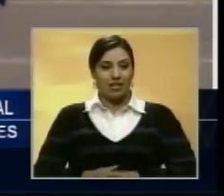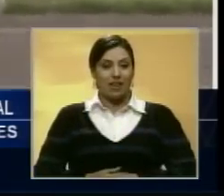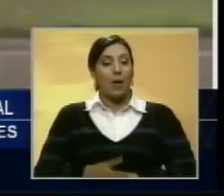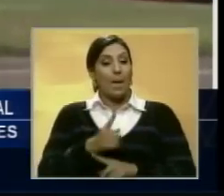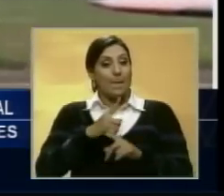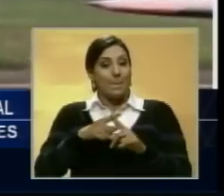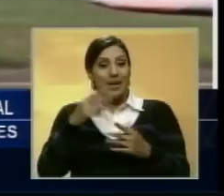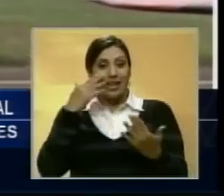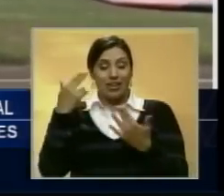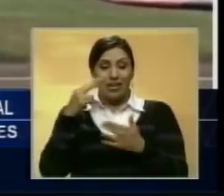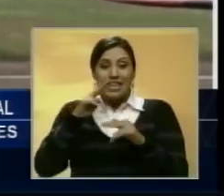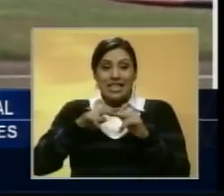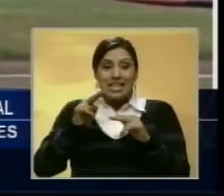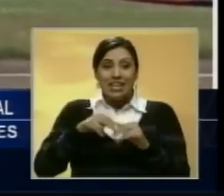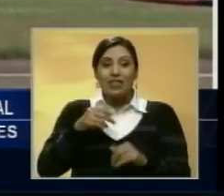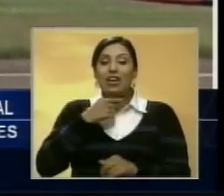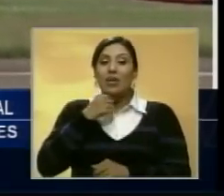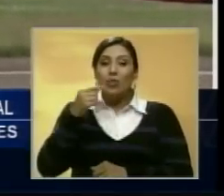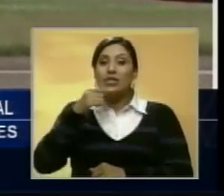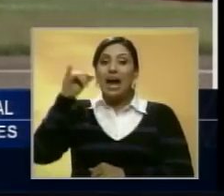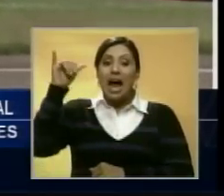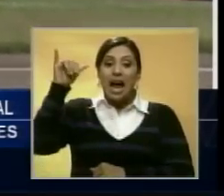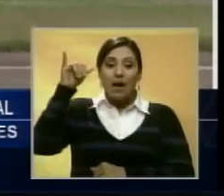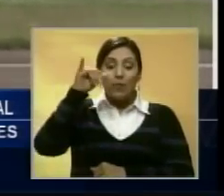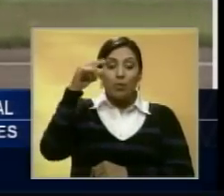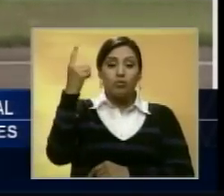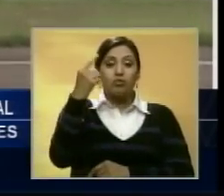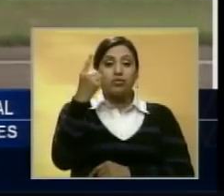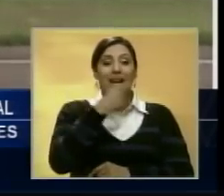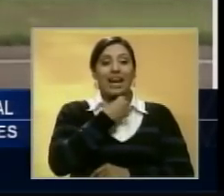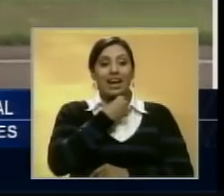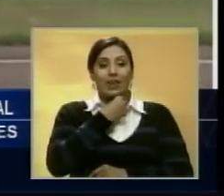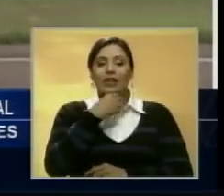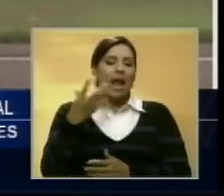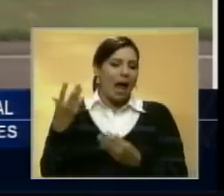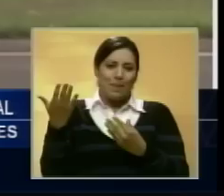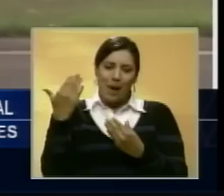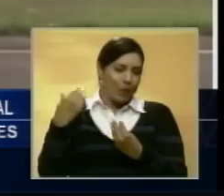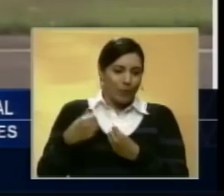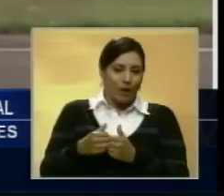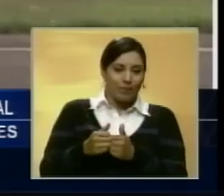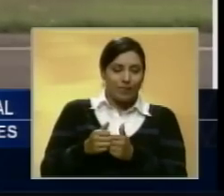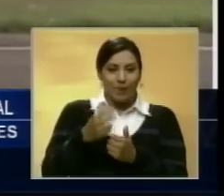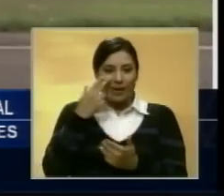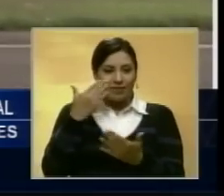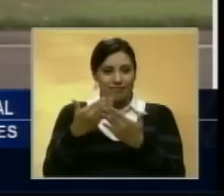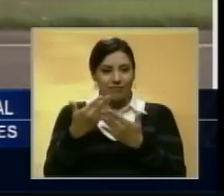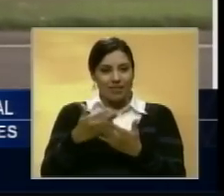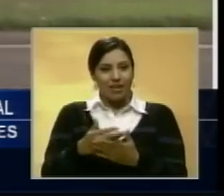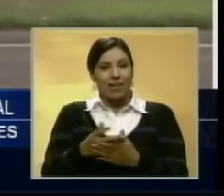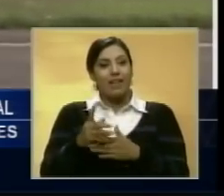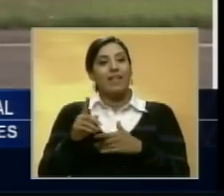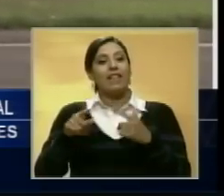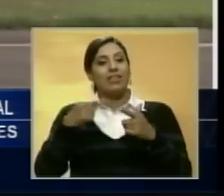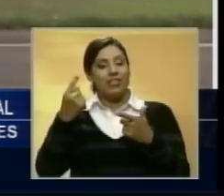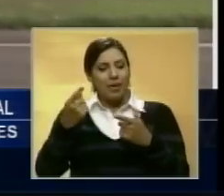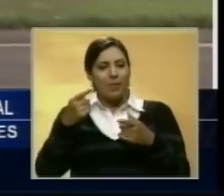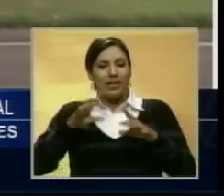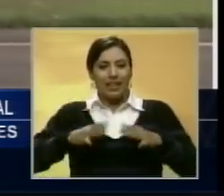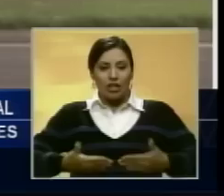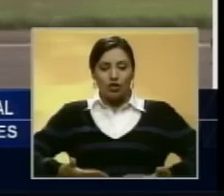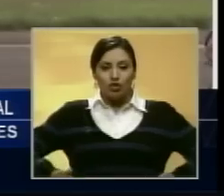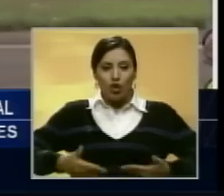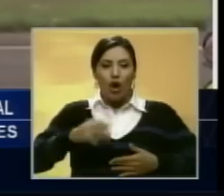pero conociendo la afición de su pequeño por los helicópteros, decidieron llevárselo con ellos. Ataviado con pantalón